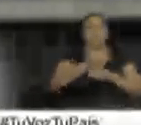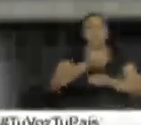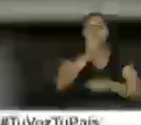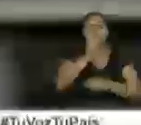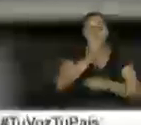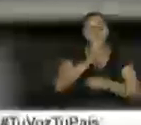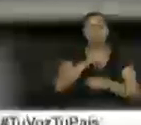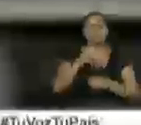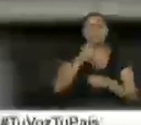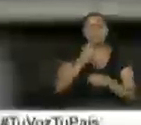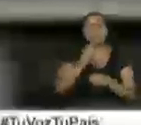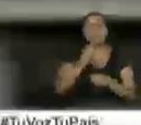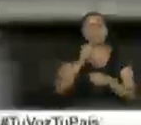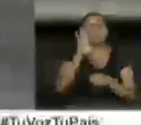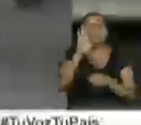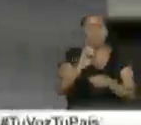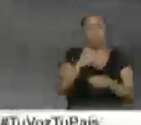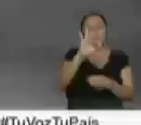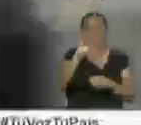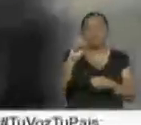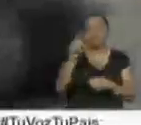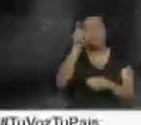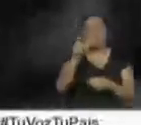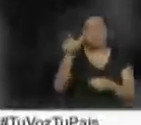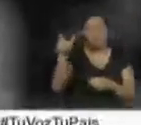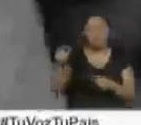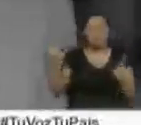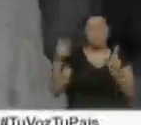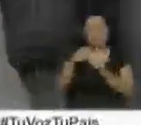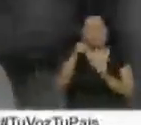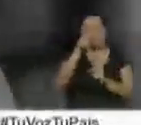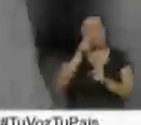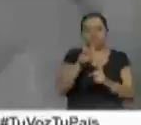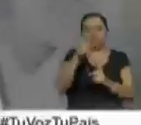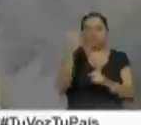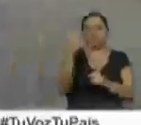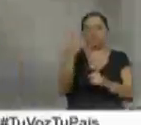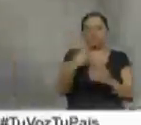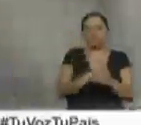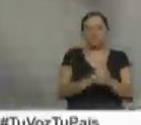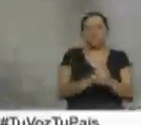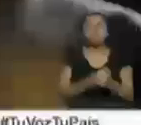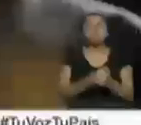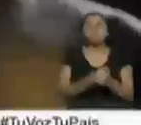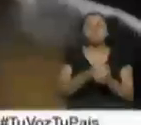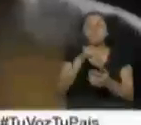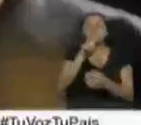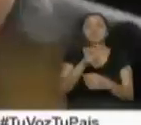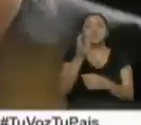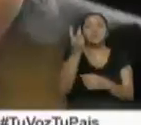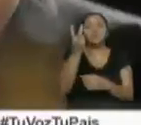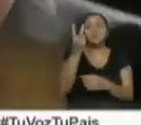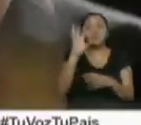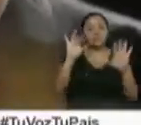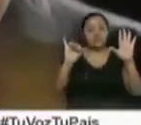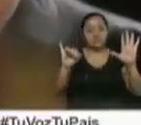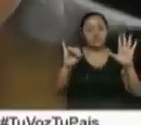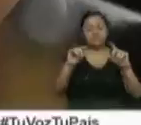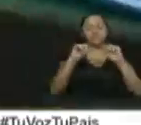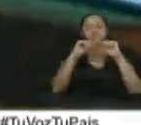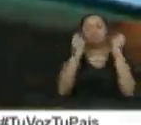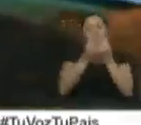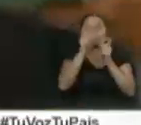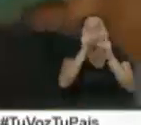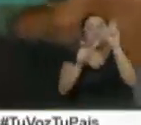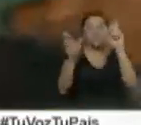incluyeron a 9.900 personas en el ámbito laboral en el año 2011. Mientras que para el año 2016, el número de personas